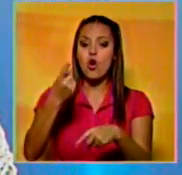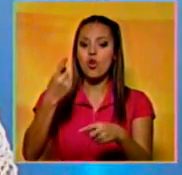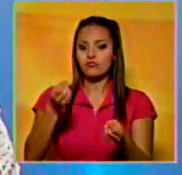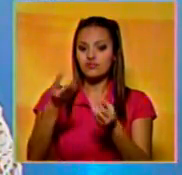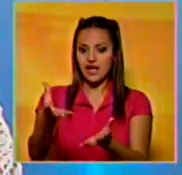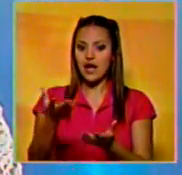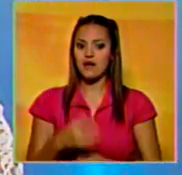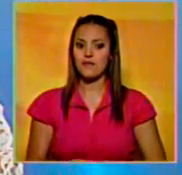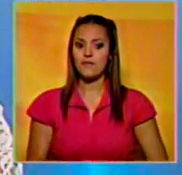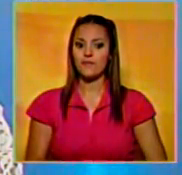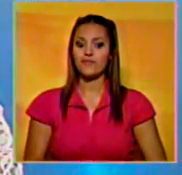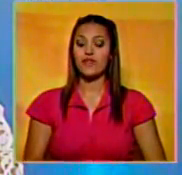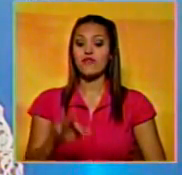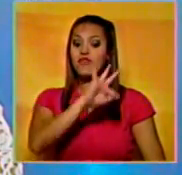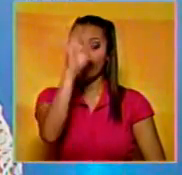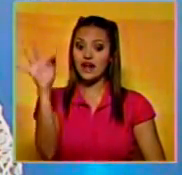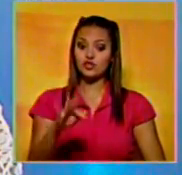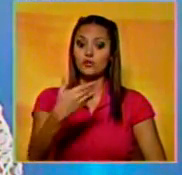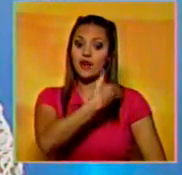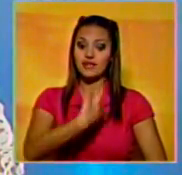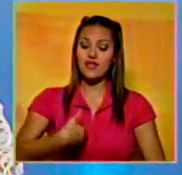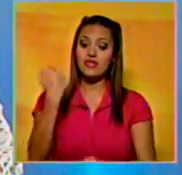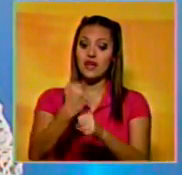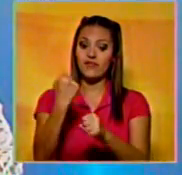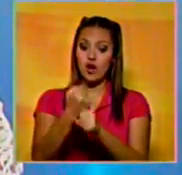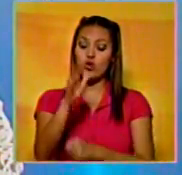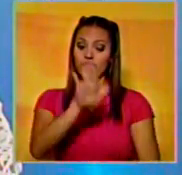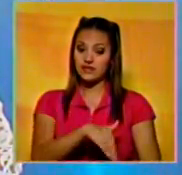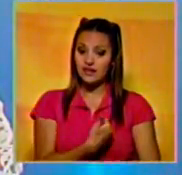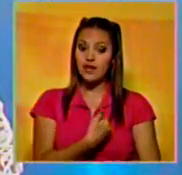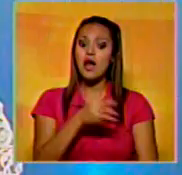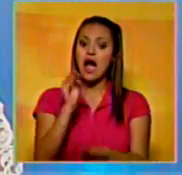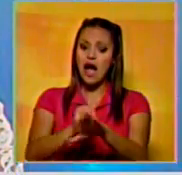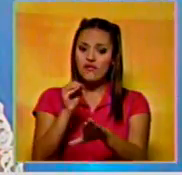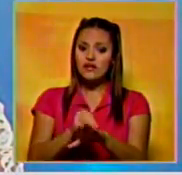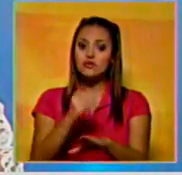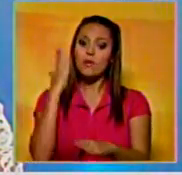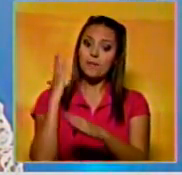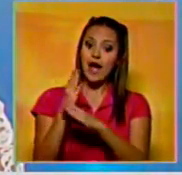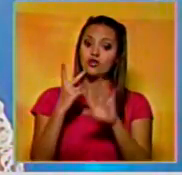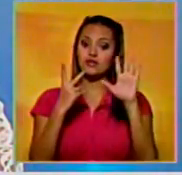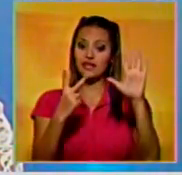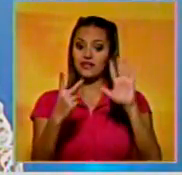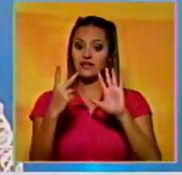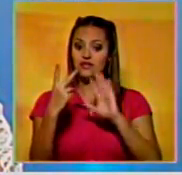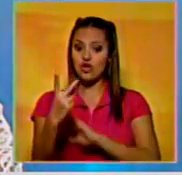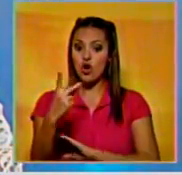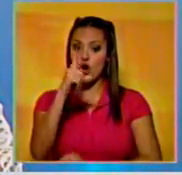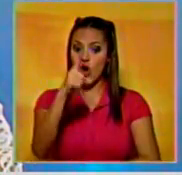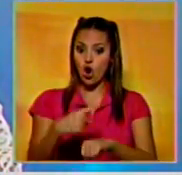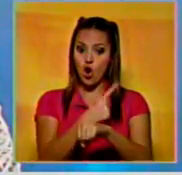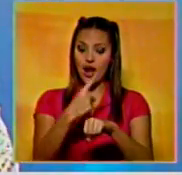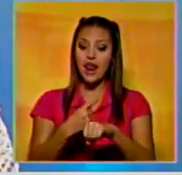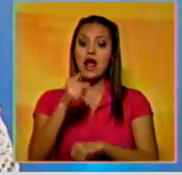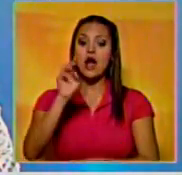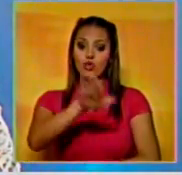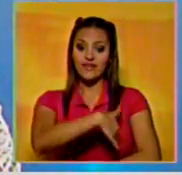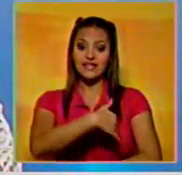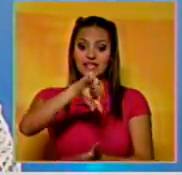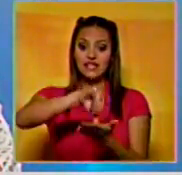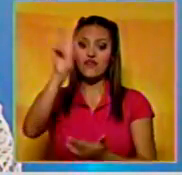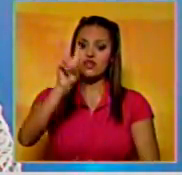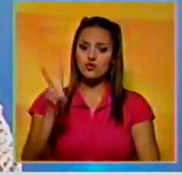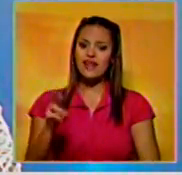El presidente de la Federación de Trabajadores Universitarios, Eduardo Sánchez, asegura que el paro de 72 horas en la Universidad Central de Venezuela responde